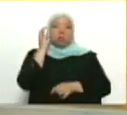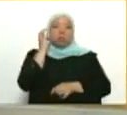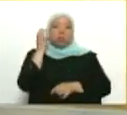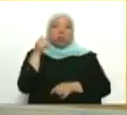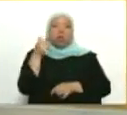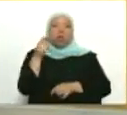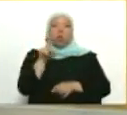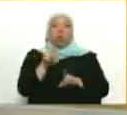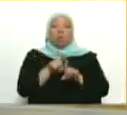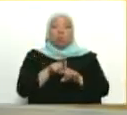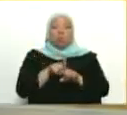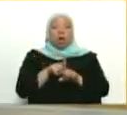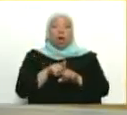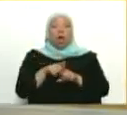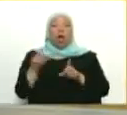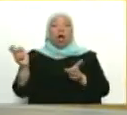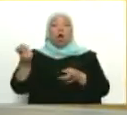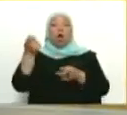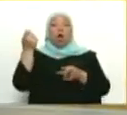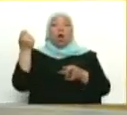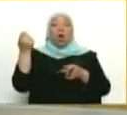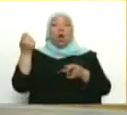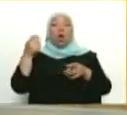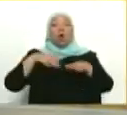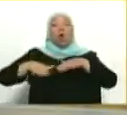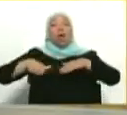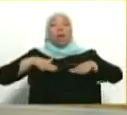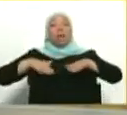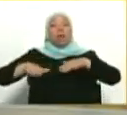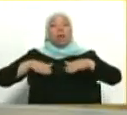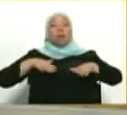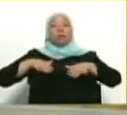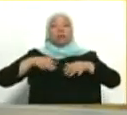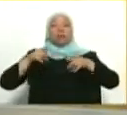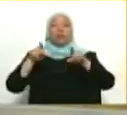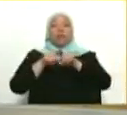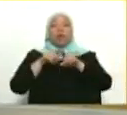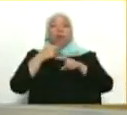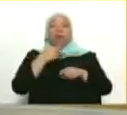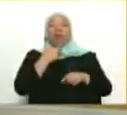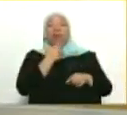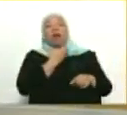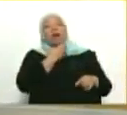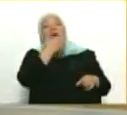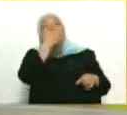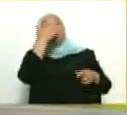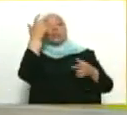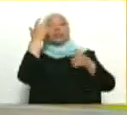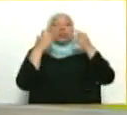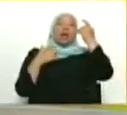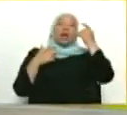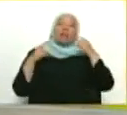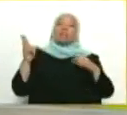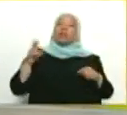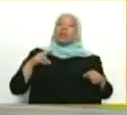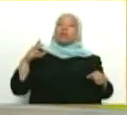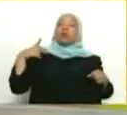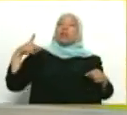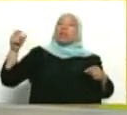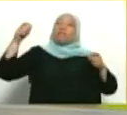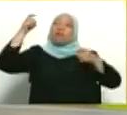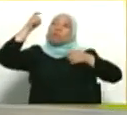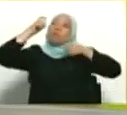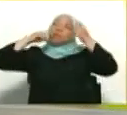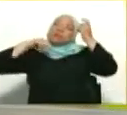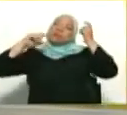Cojedes, llanos centrales, gritan, UA Chávez no te vas, y al mismo tiempo la proclama leales siempre, traidores nunca, en